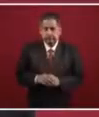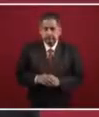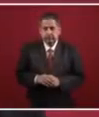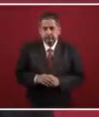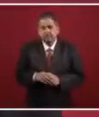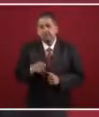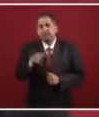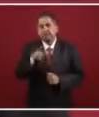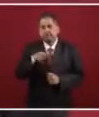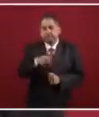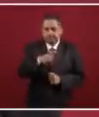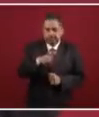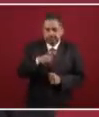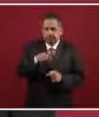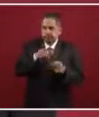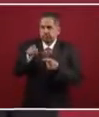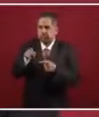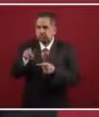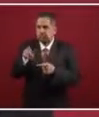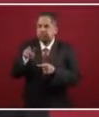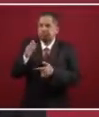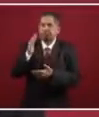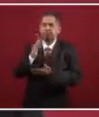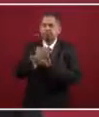y tuvieron que dar marcha atrás.